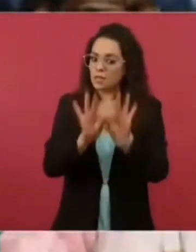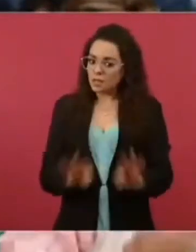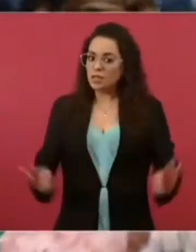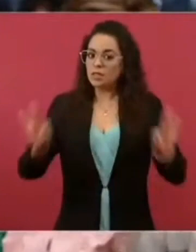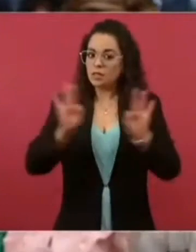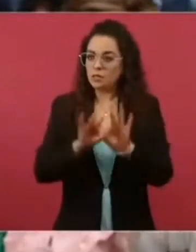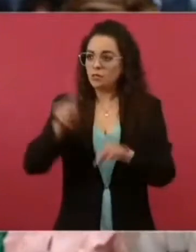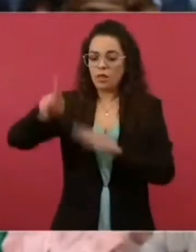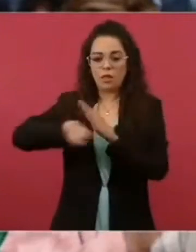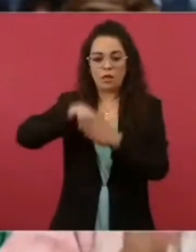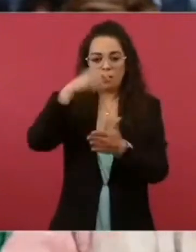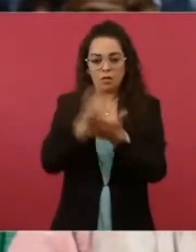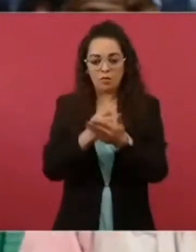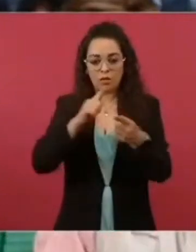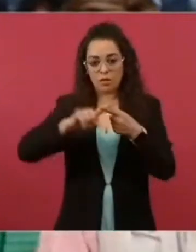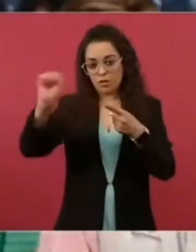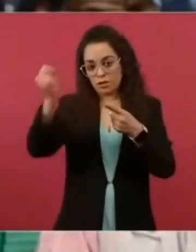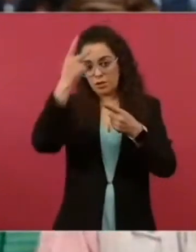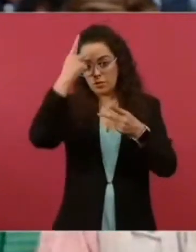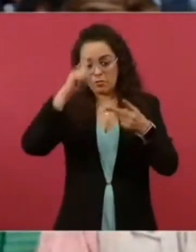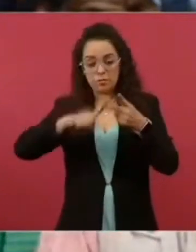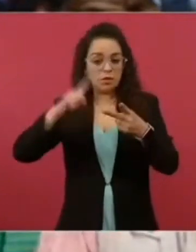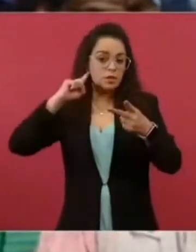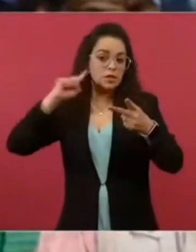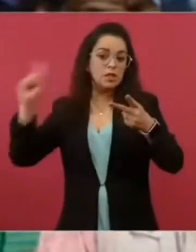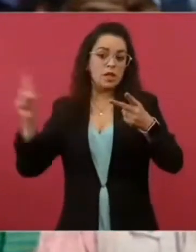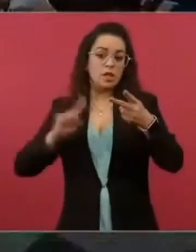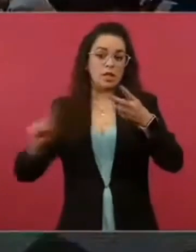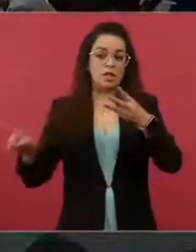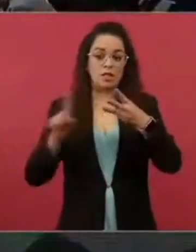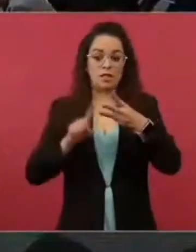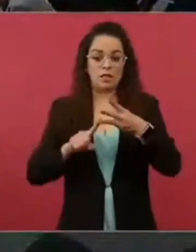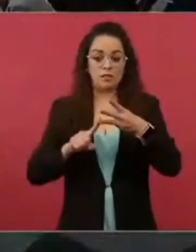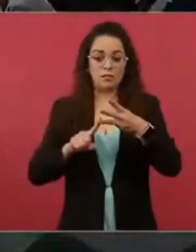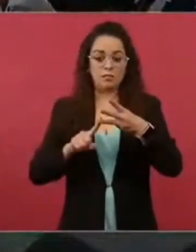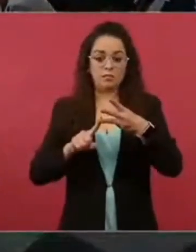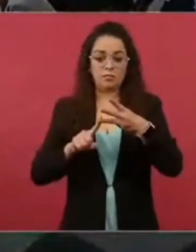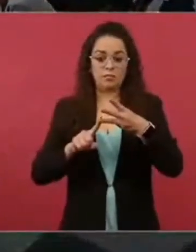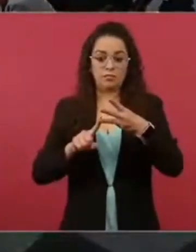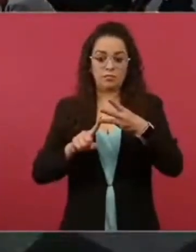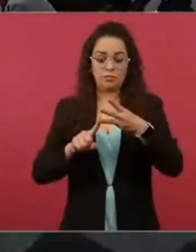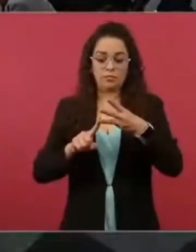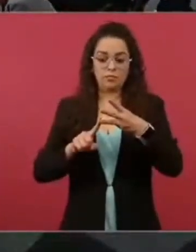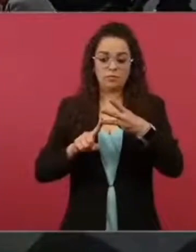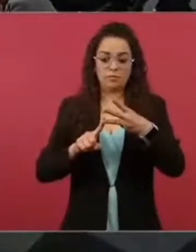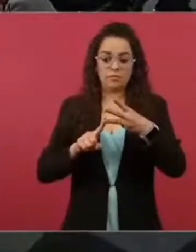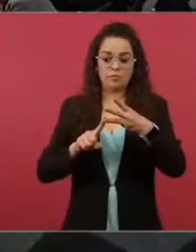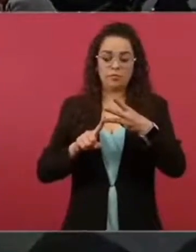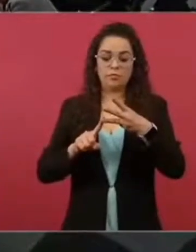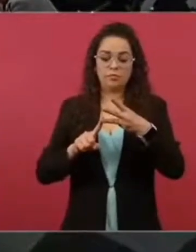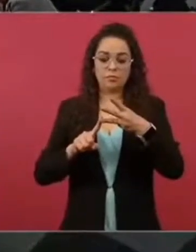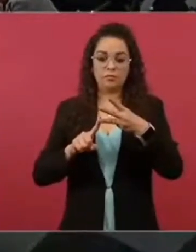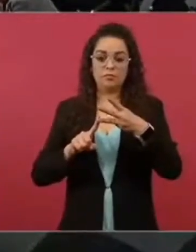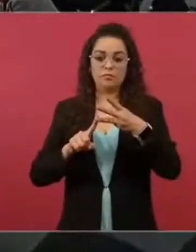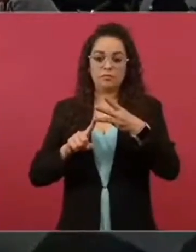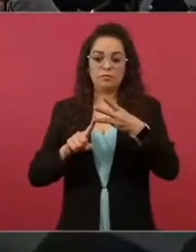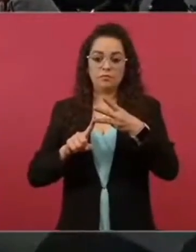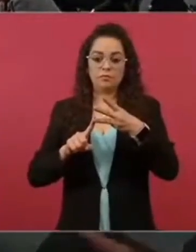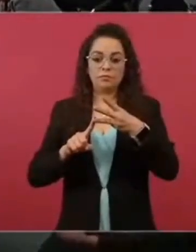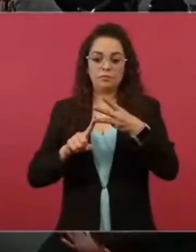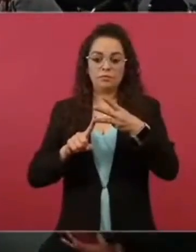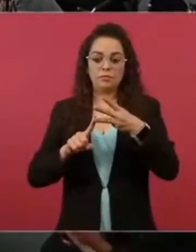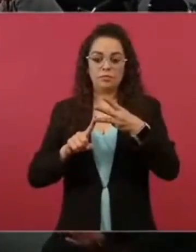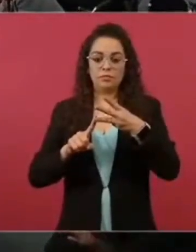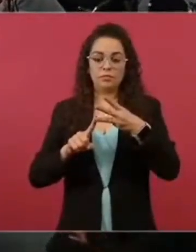de Tamaulipas, de San Luis Potosí, de Zacatecas, que tenía esa intención de recorrer estos estados, me llamó la atención que la ciudadanía